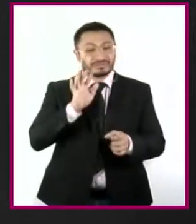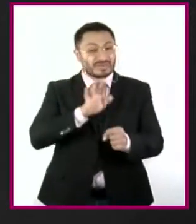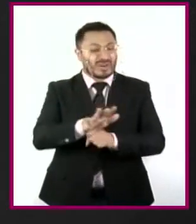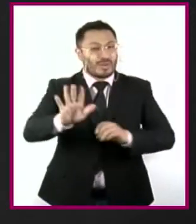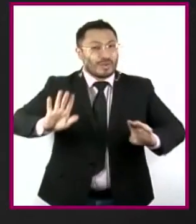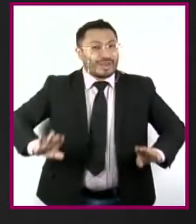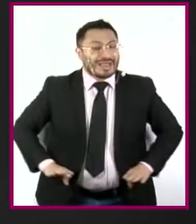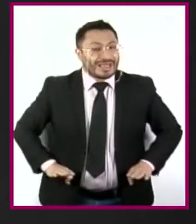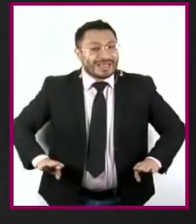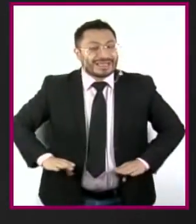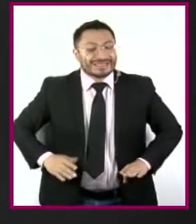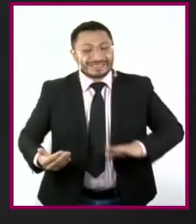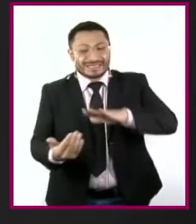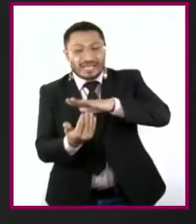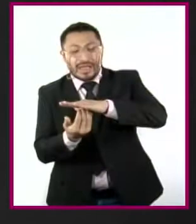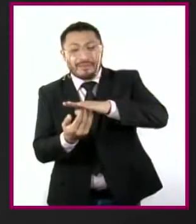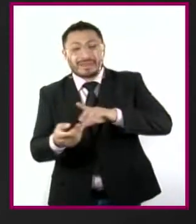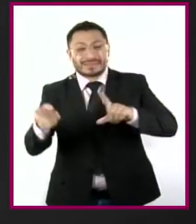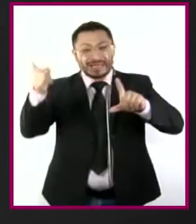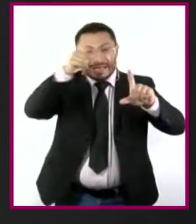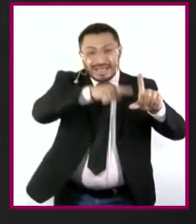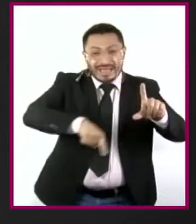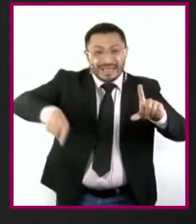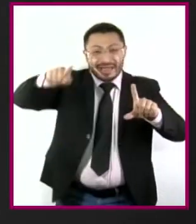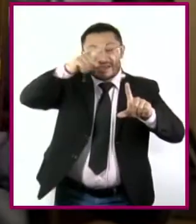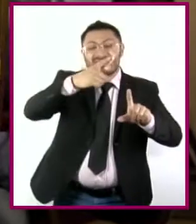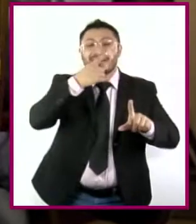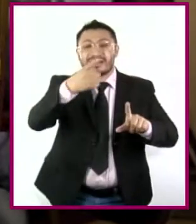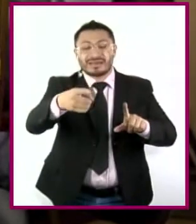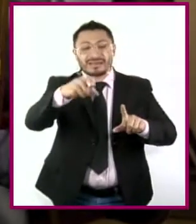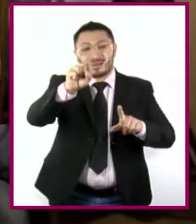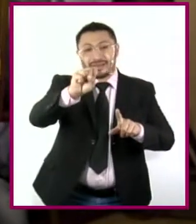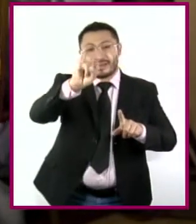que tiene una mesa redonda para decir que es simétrica?